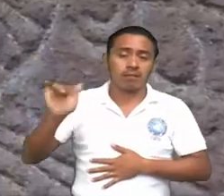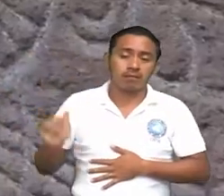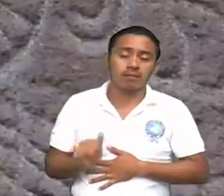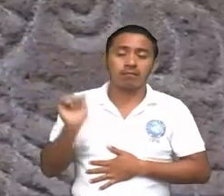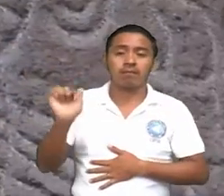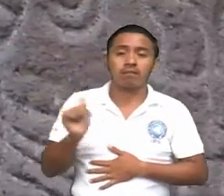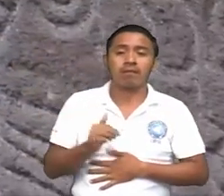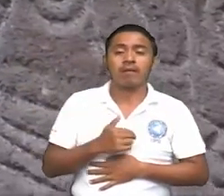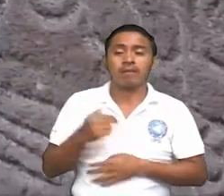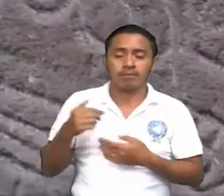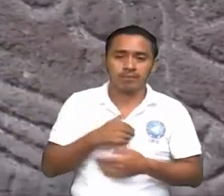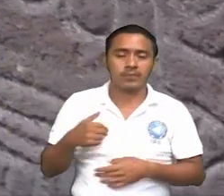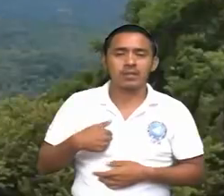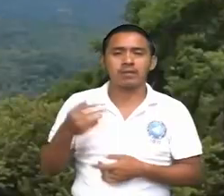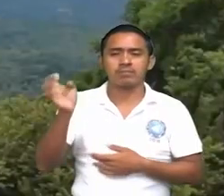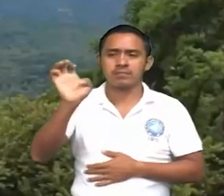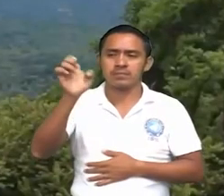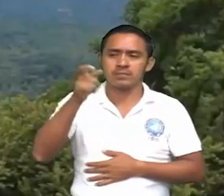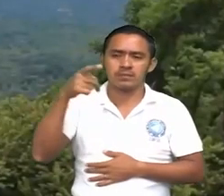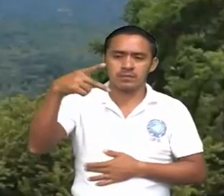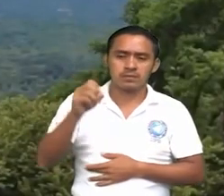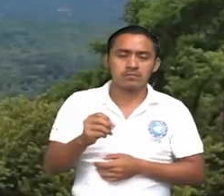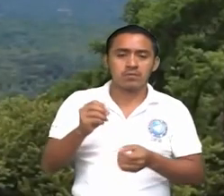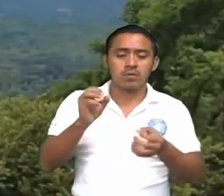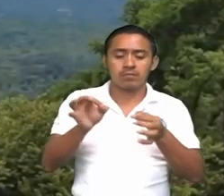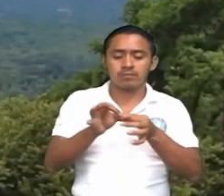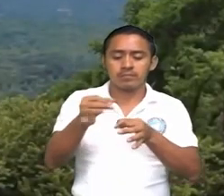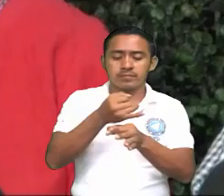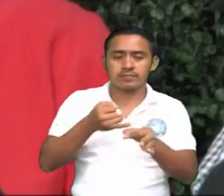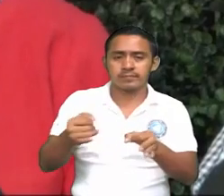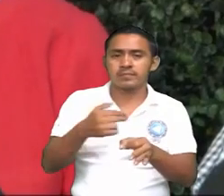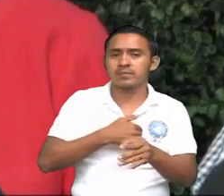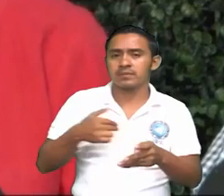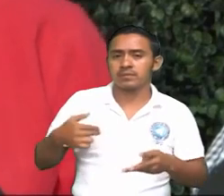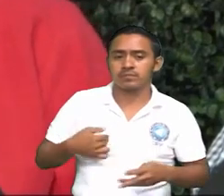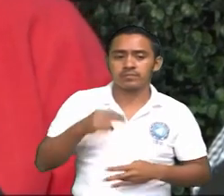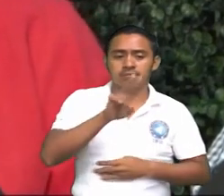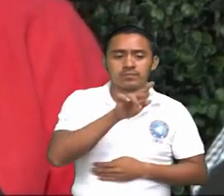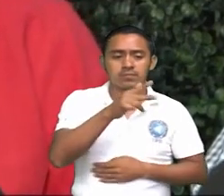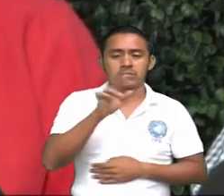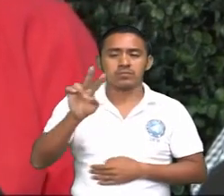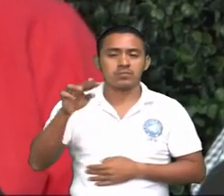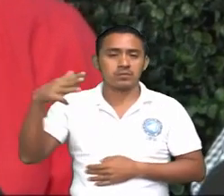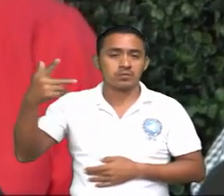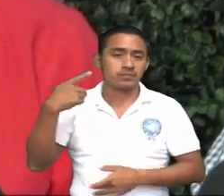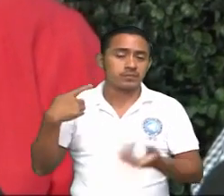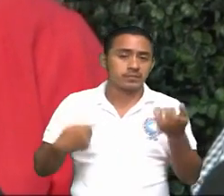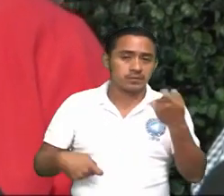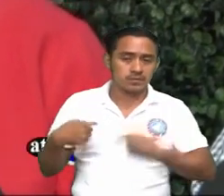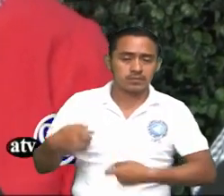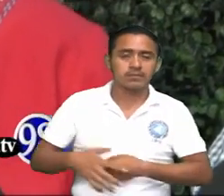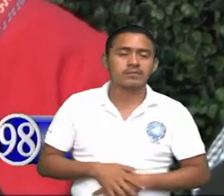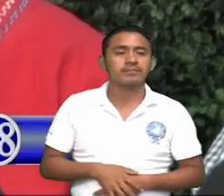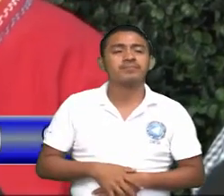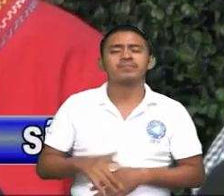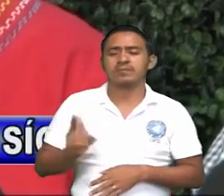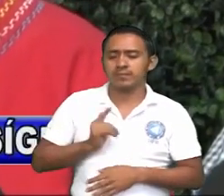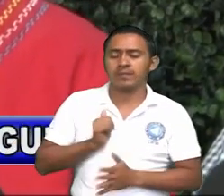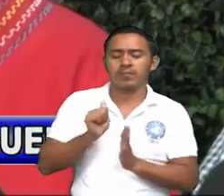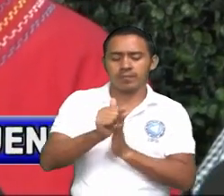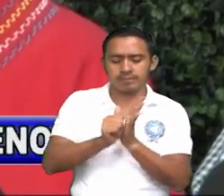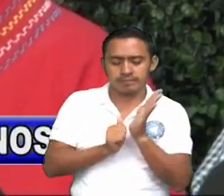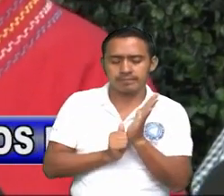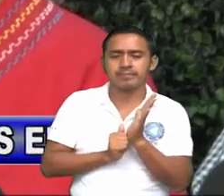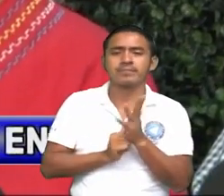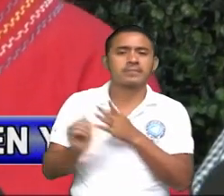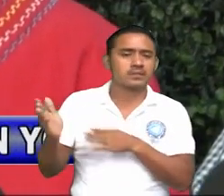realizará los días 28 y 29 de septiembre. En ese sentido, hemos preparado una agenda cargada de